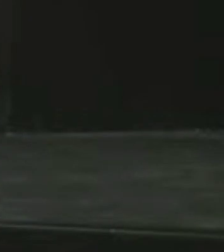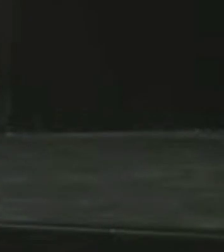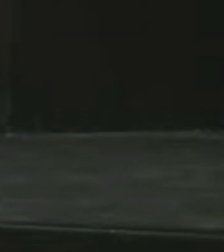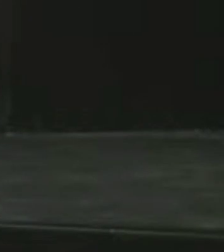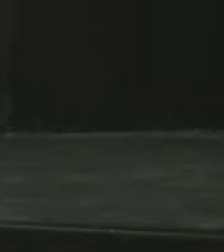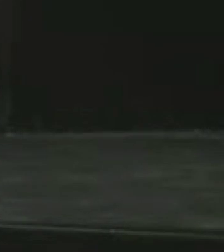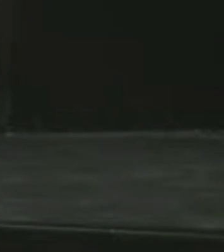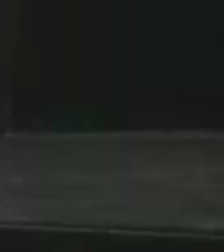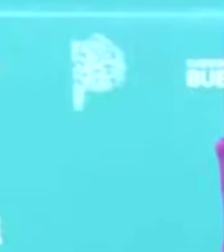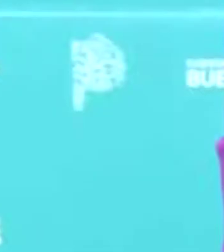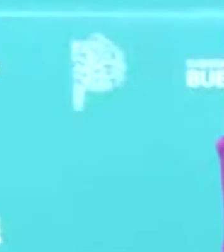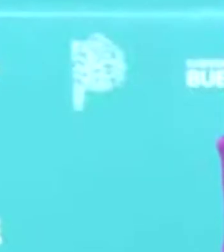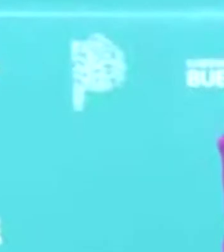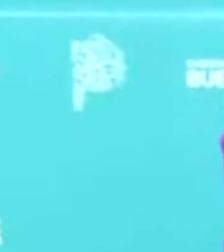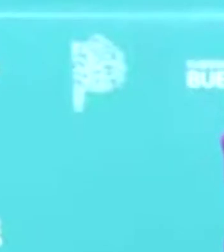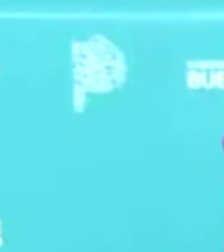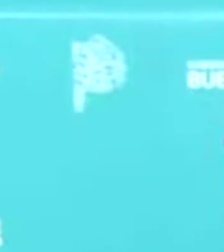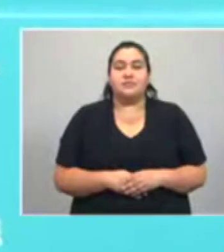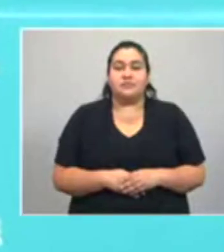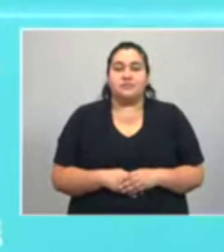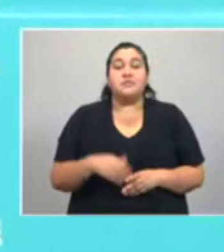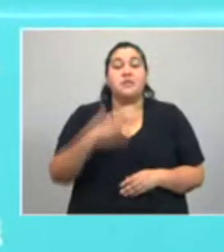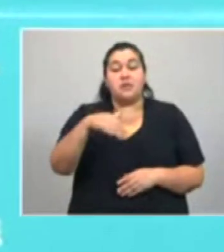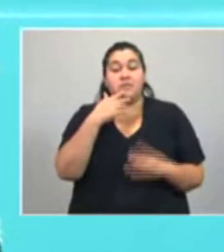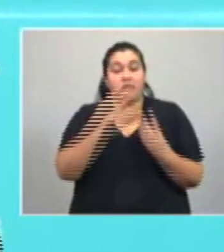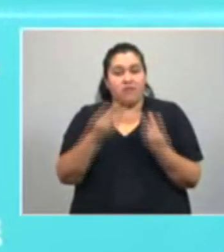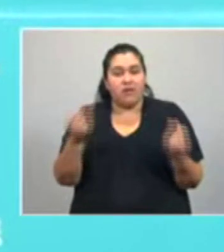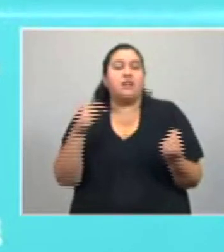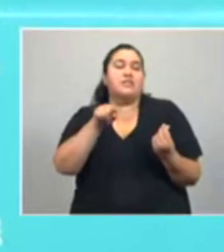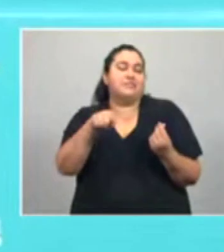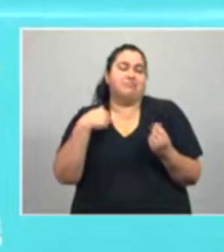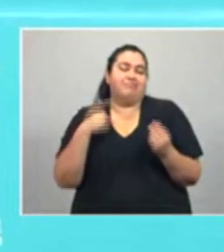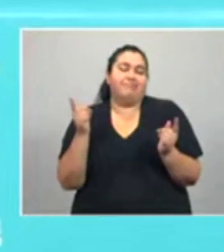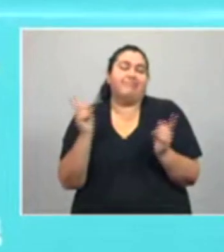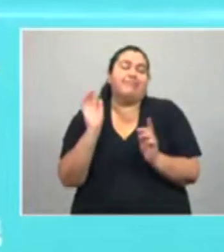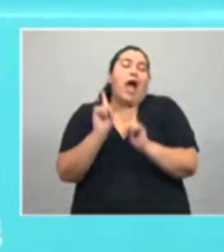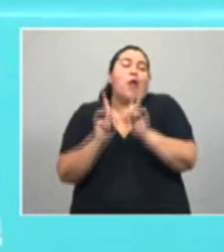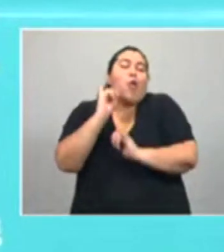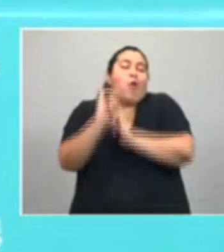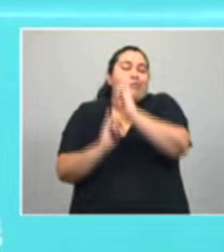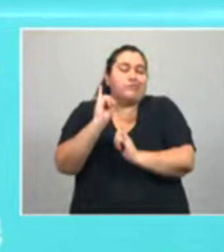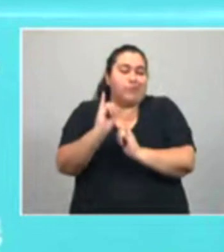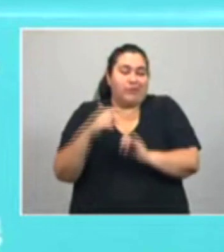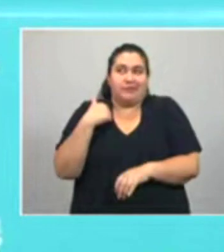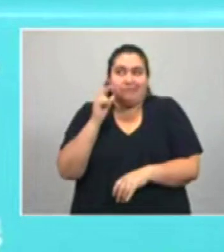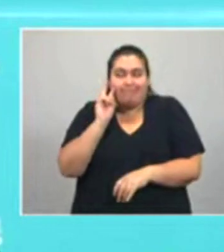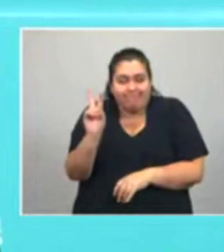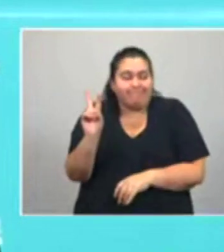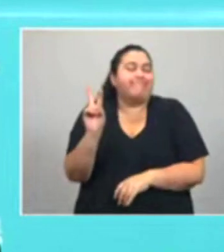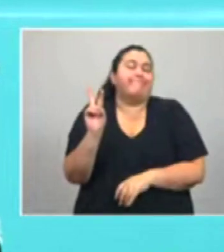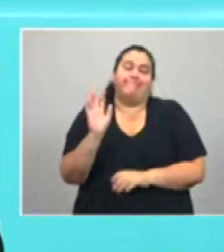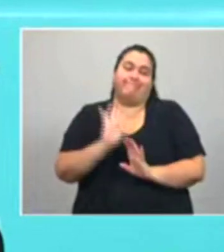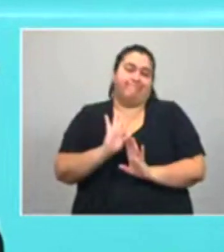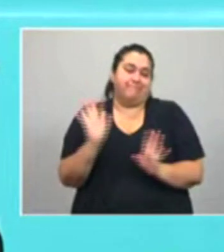Dijo que la provincia de Buenos Aires es la que menos gastó en 2023, que hay que estar despierto en las horas de trabajo